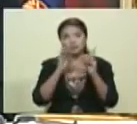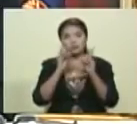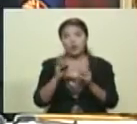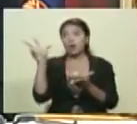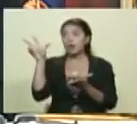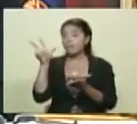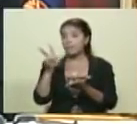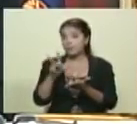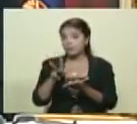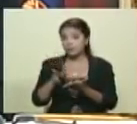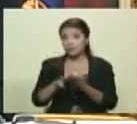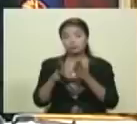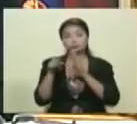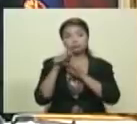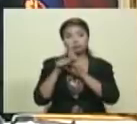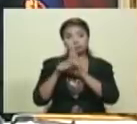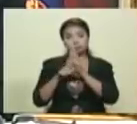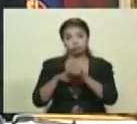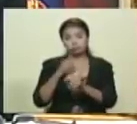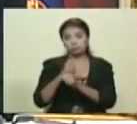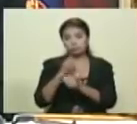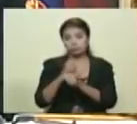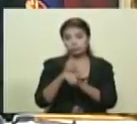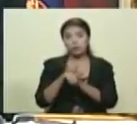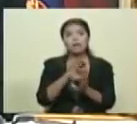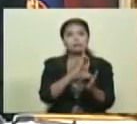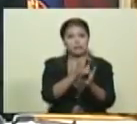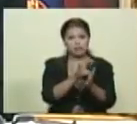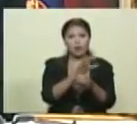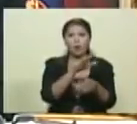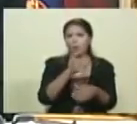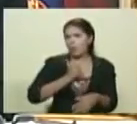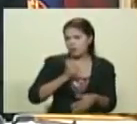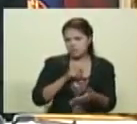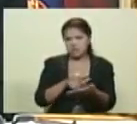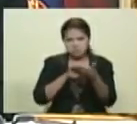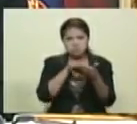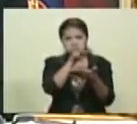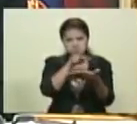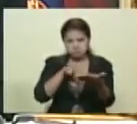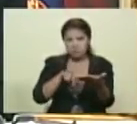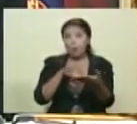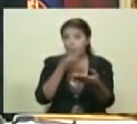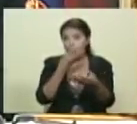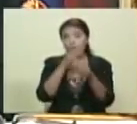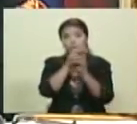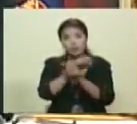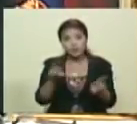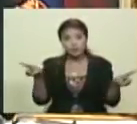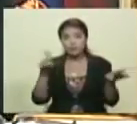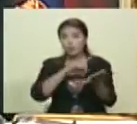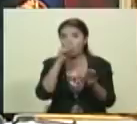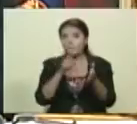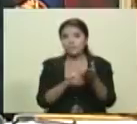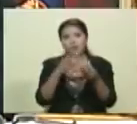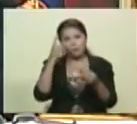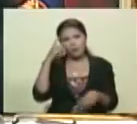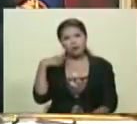aprobación de su estatuto de funcionamiento que está en las páginas web, pueden ser leídos por cualquiera. Es bueno difundirlo de manera expresa durante muchos